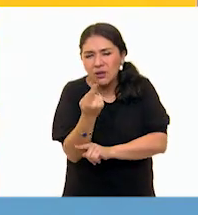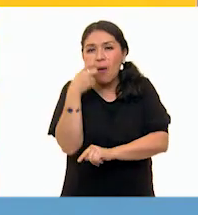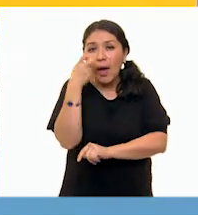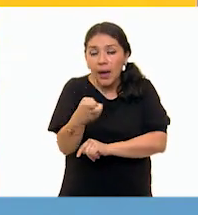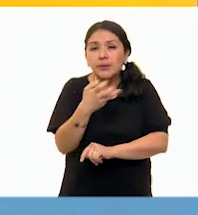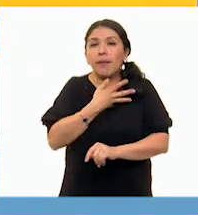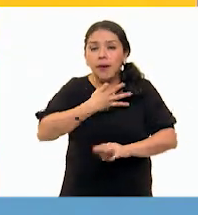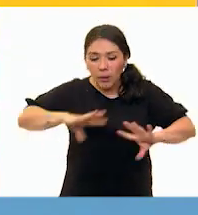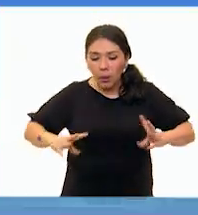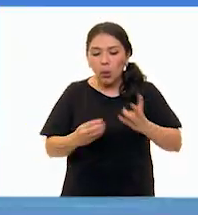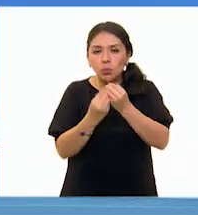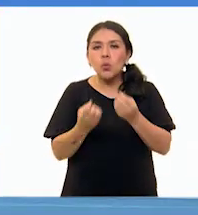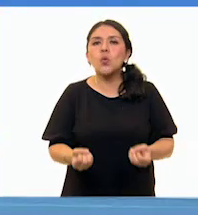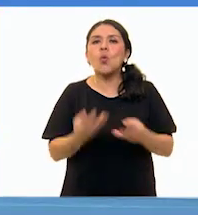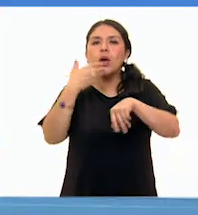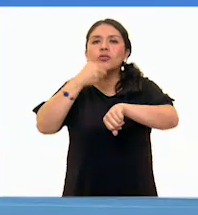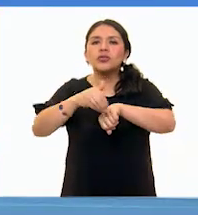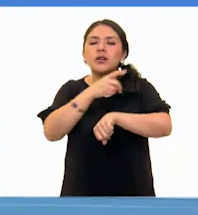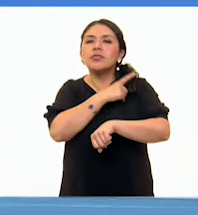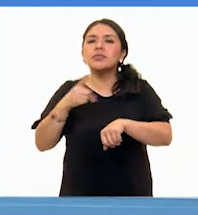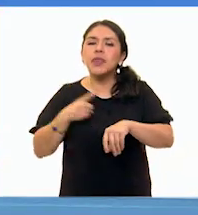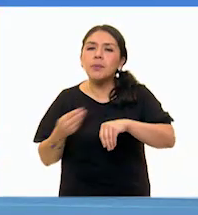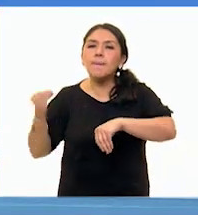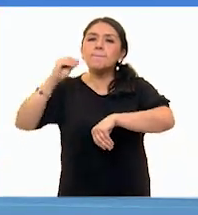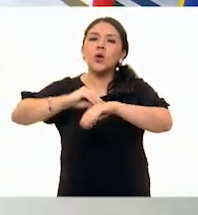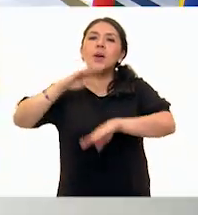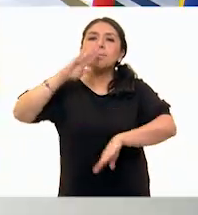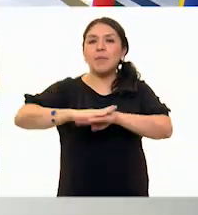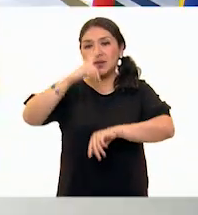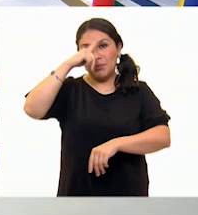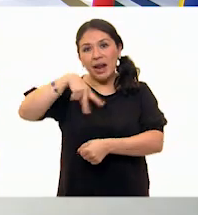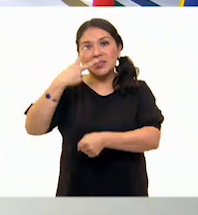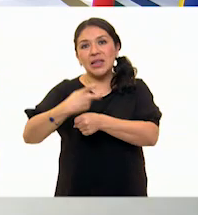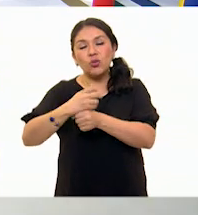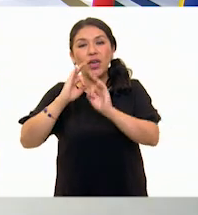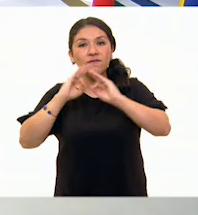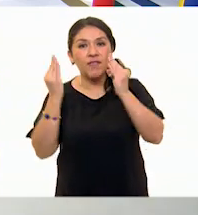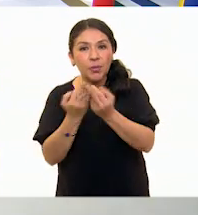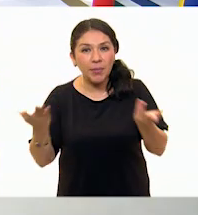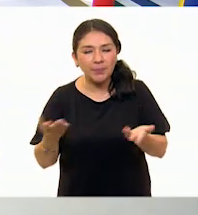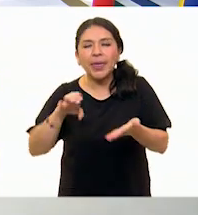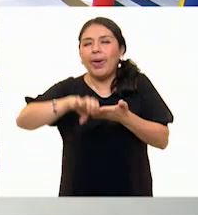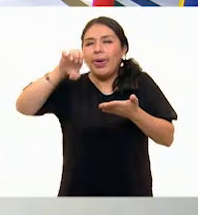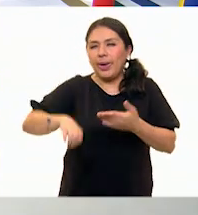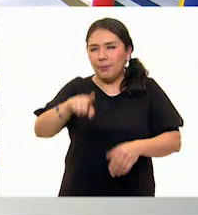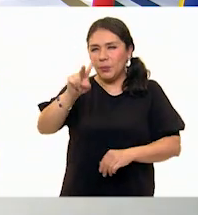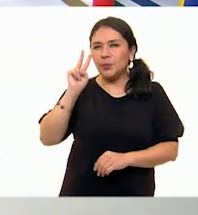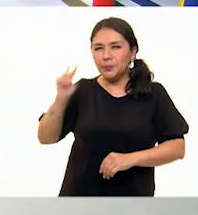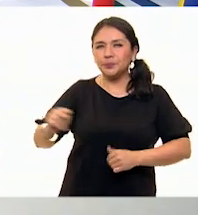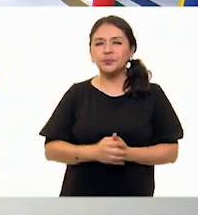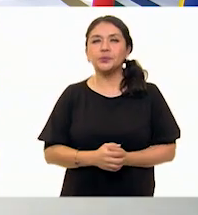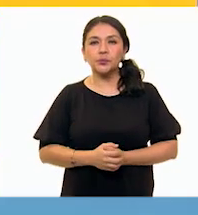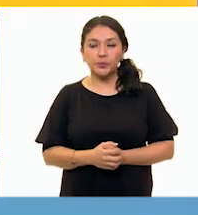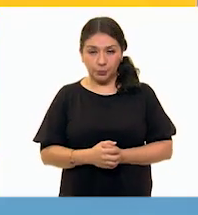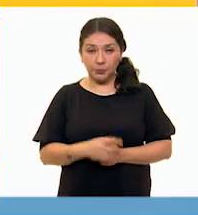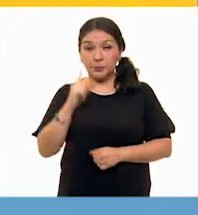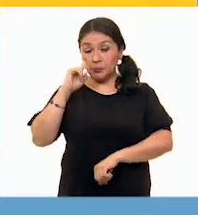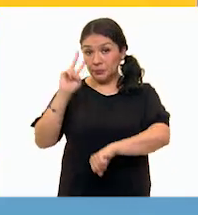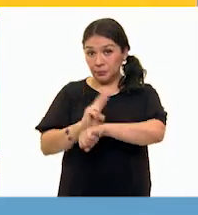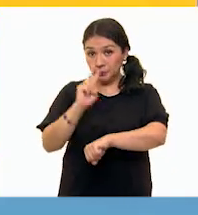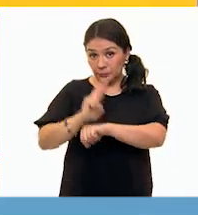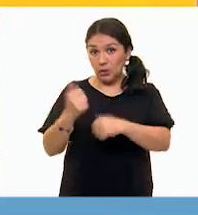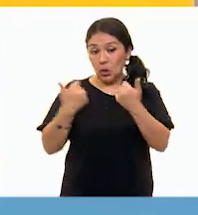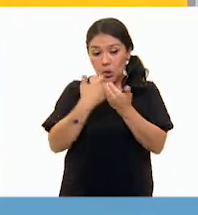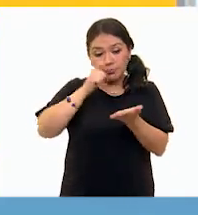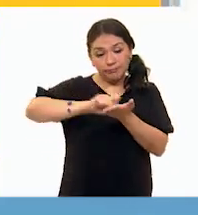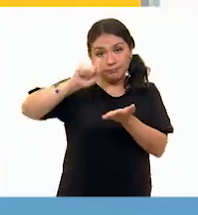tiene el número de cerillos que se debe aumentar en la nueva figura. Por ejemplo, vamos a fijarnos y vamos a